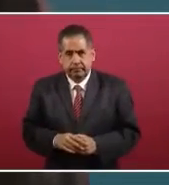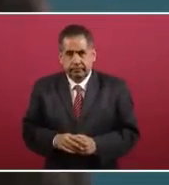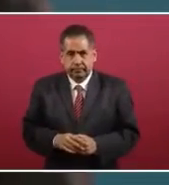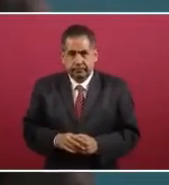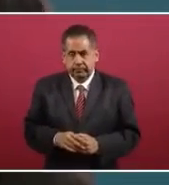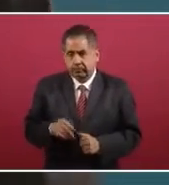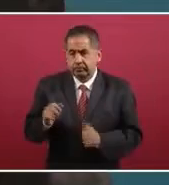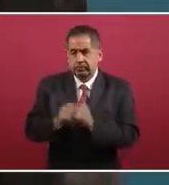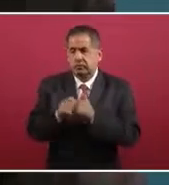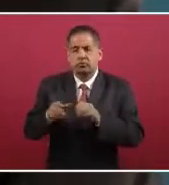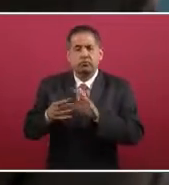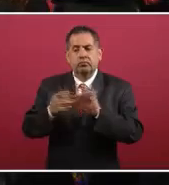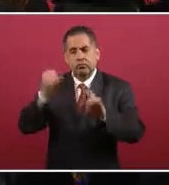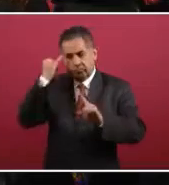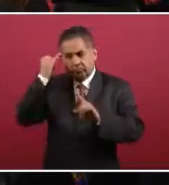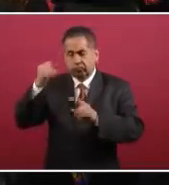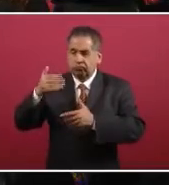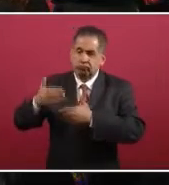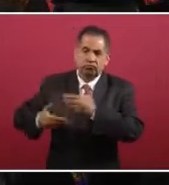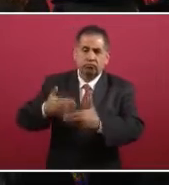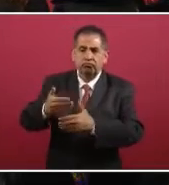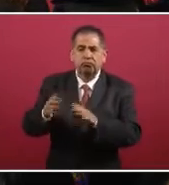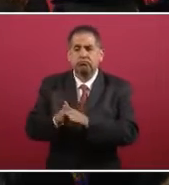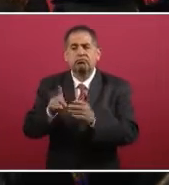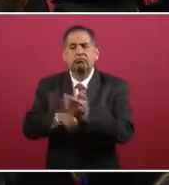la concepción avanzada, no